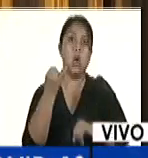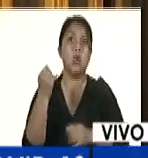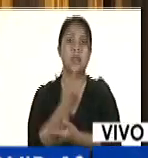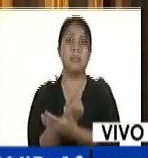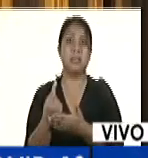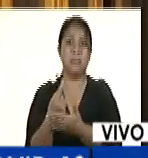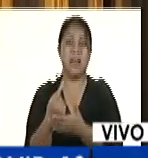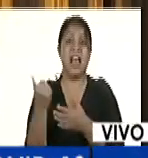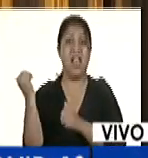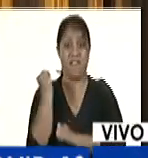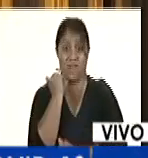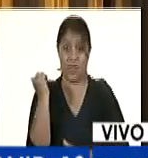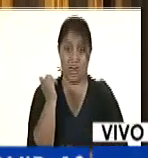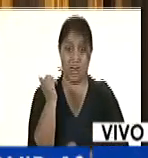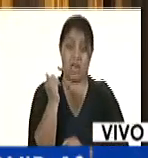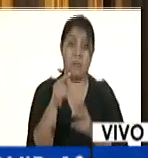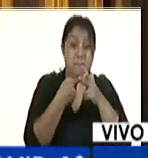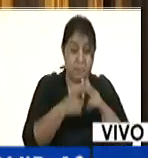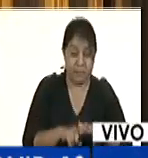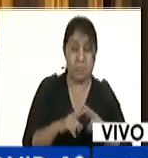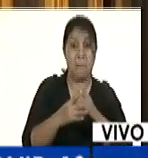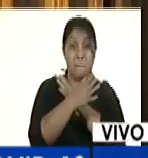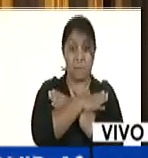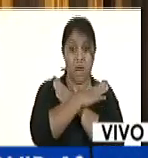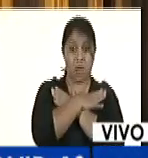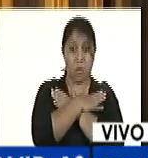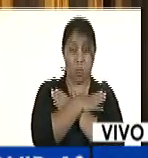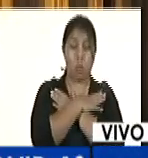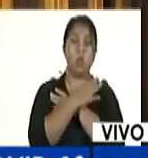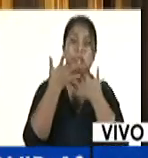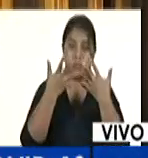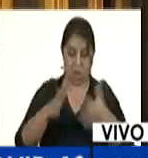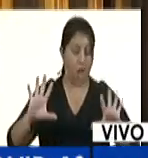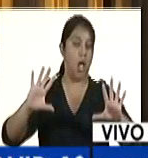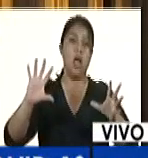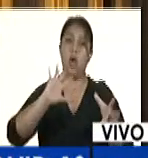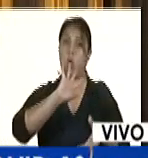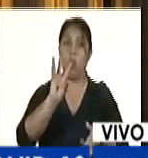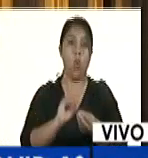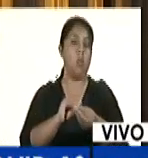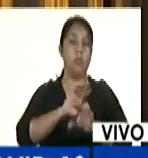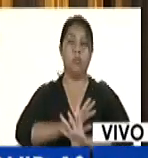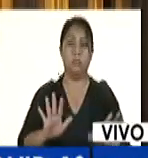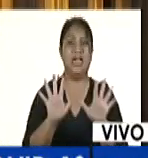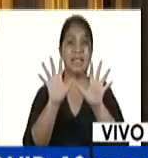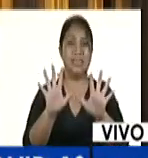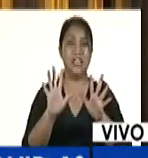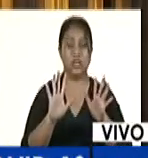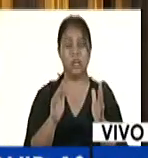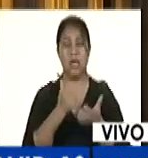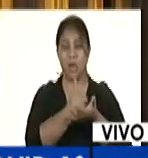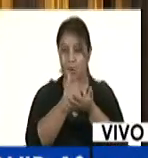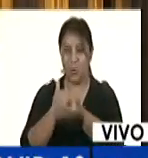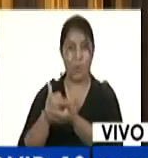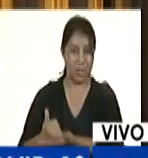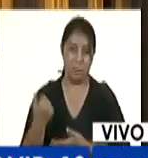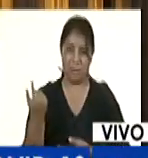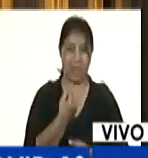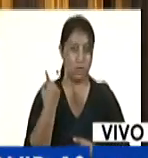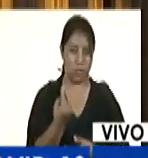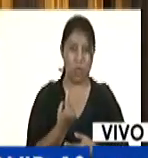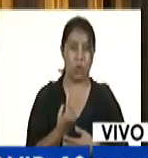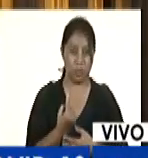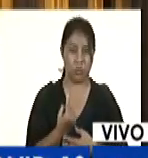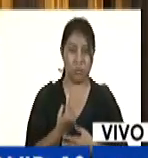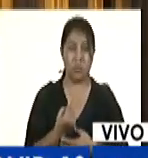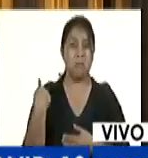ya todos los procesos, los 8 programas restantes trabajando a tambor batiente para que podamos ayudar